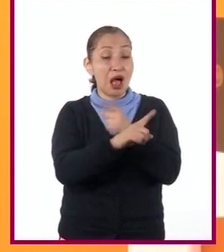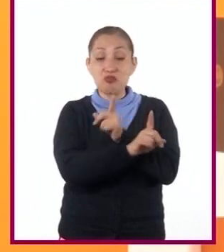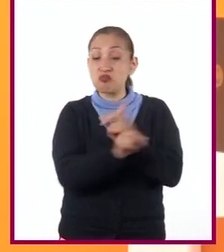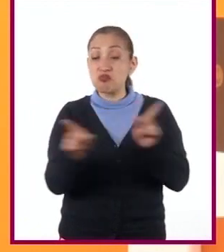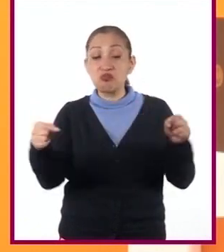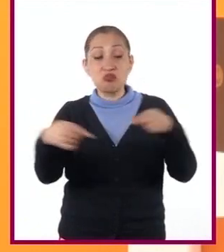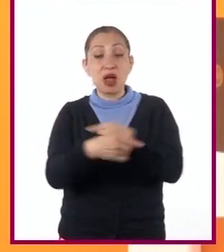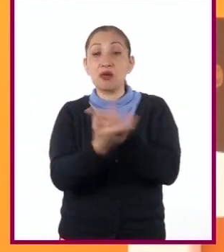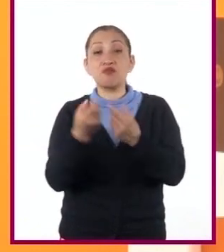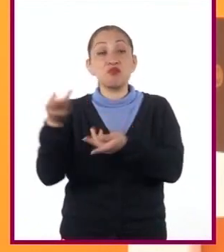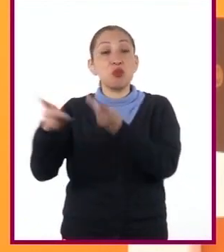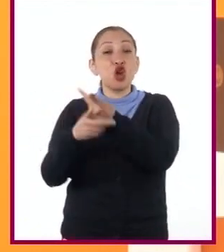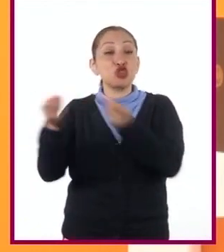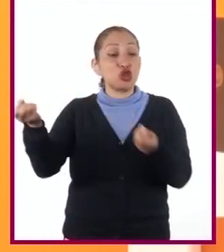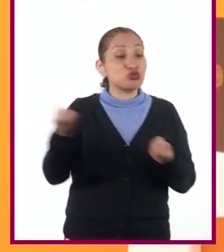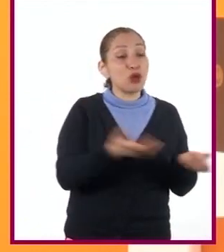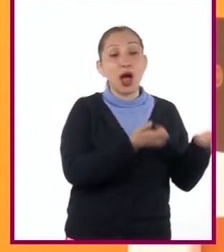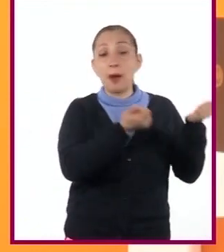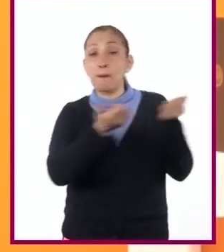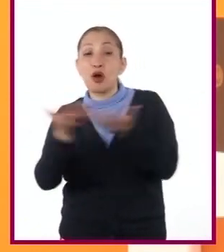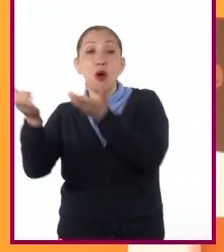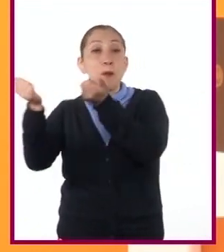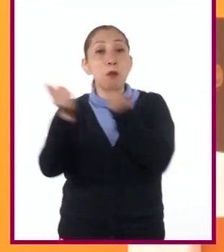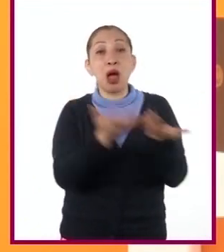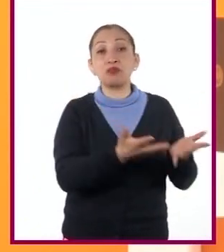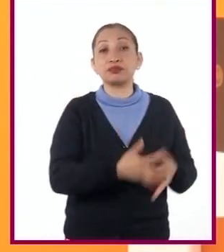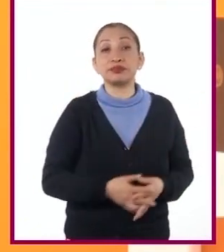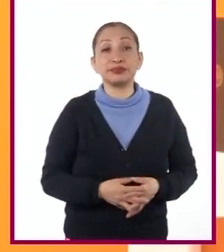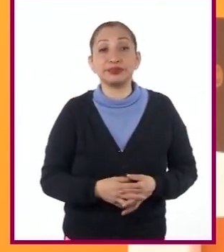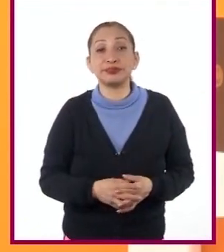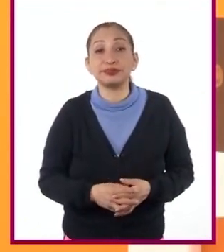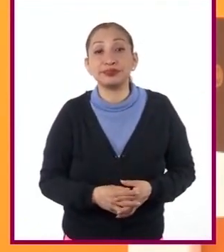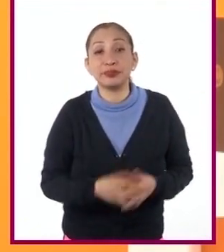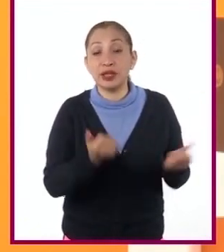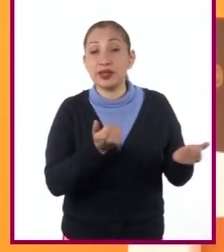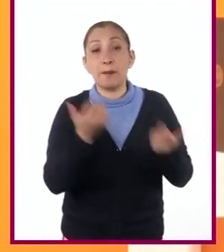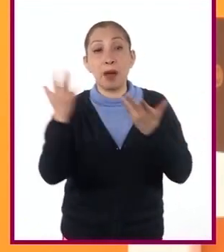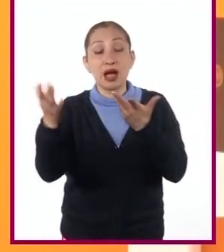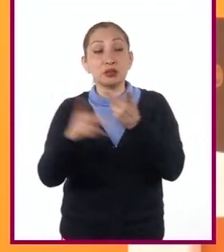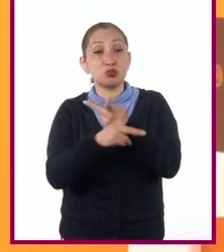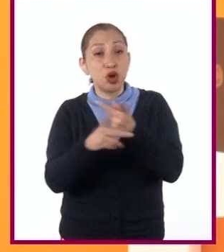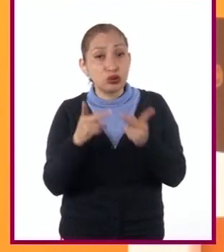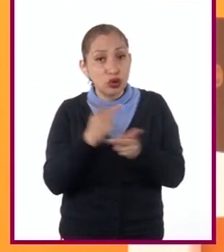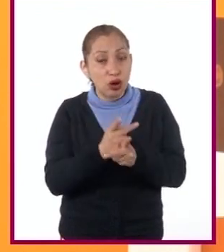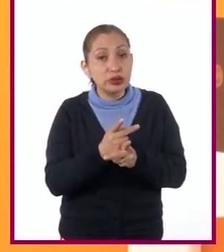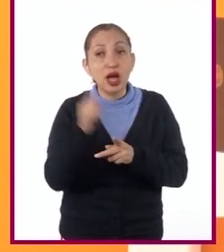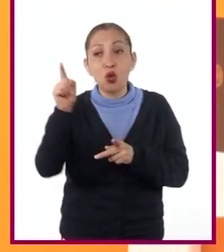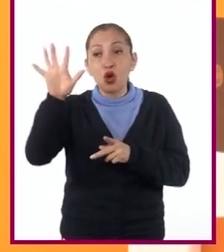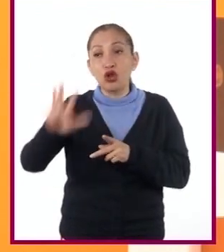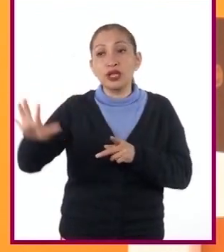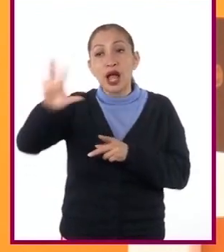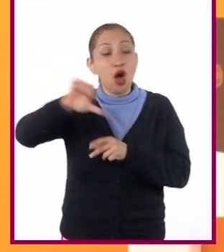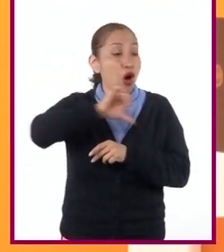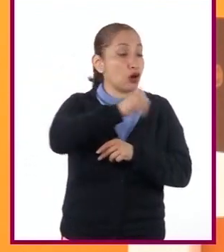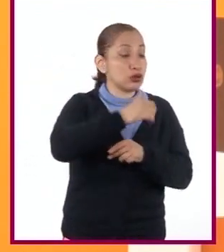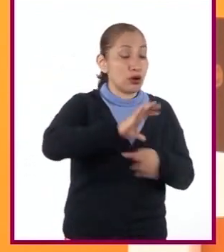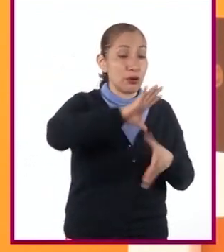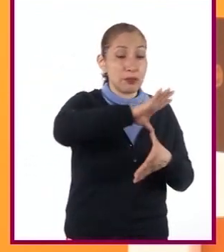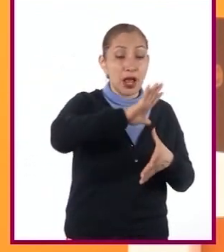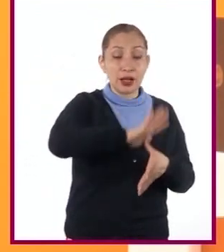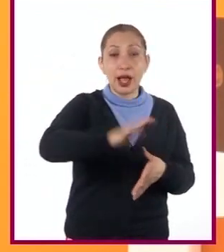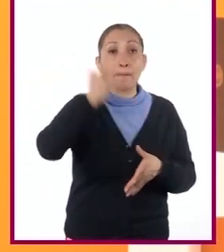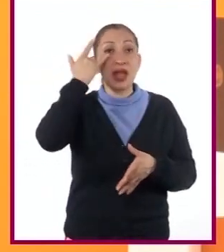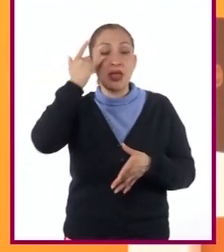cubrir la demanda de productos traídos de otros continentes. El traslado de las mercancías de un continente a otro fue aprovechado por